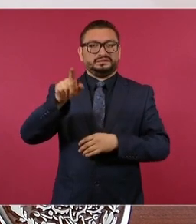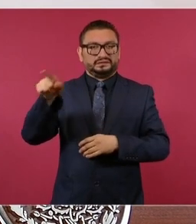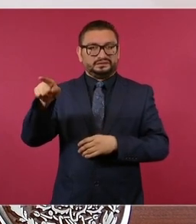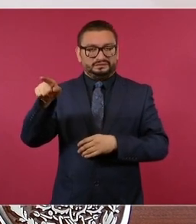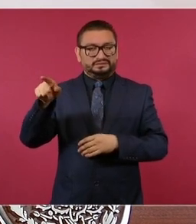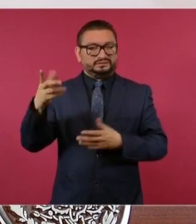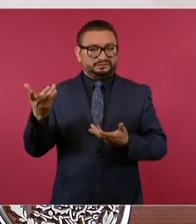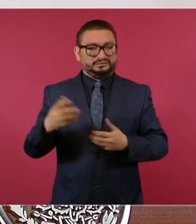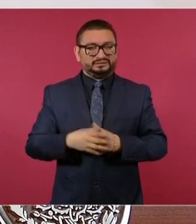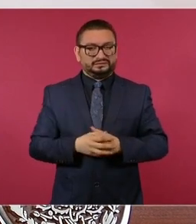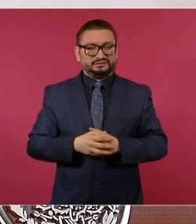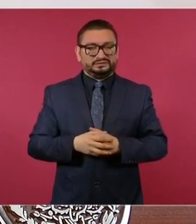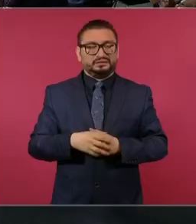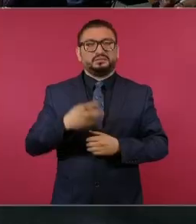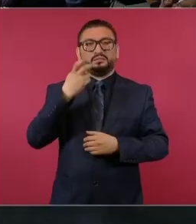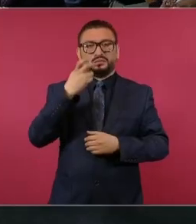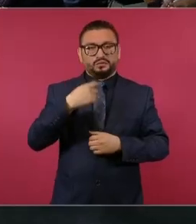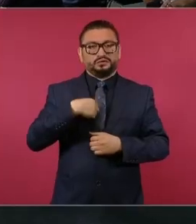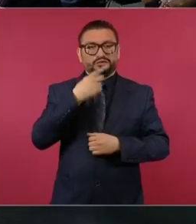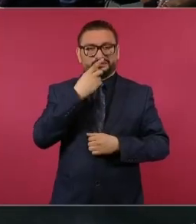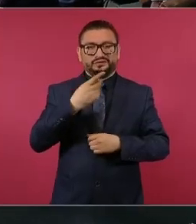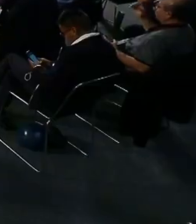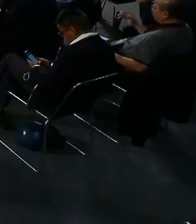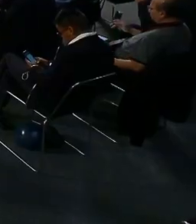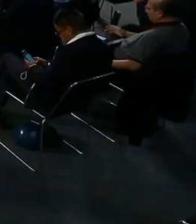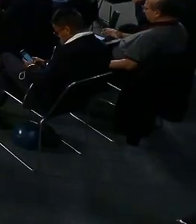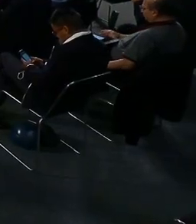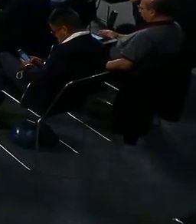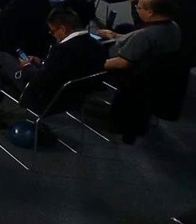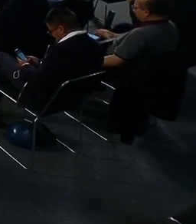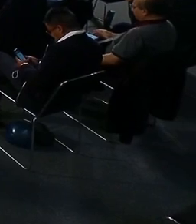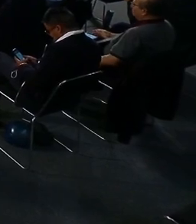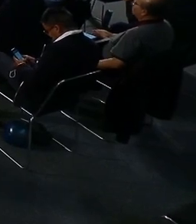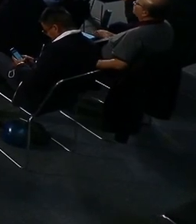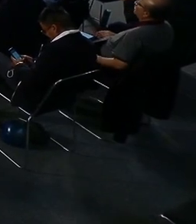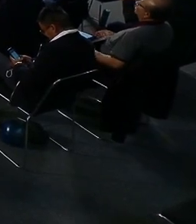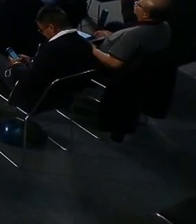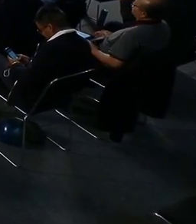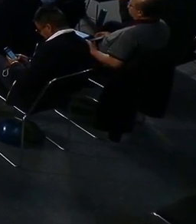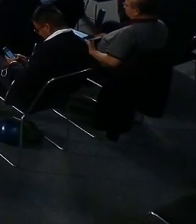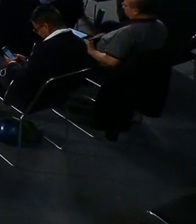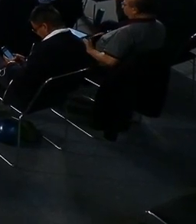Por eso sostengo que no es lo mismo educación que cultura.